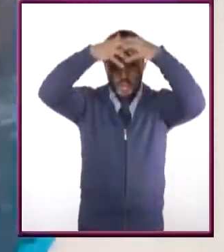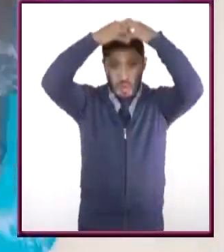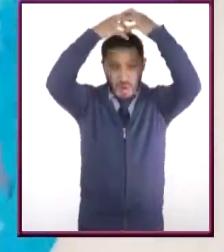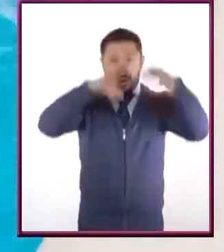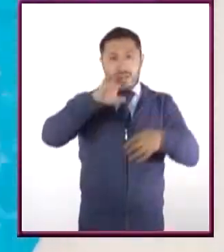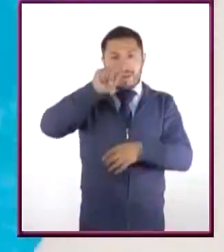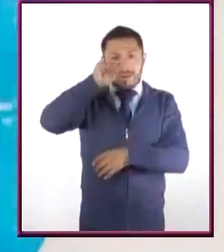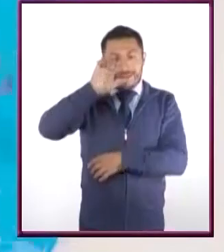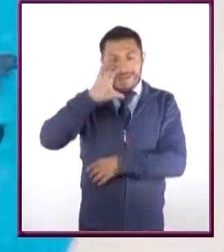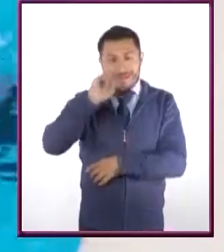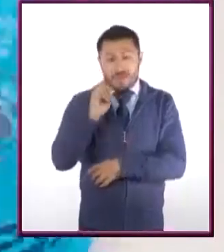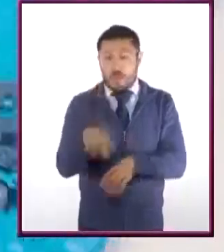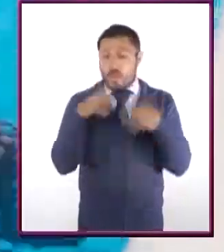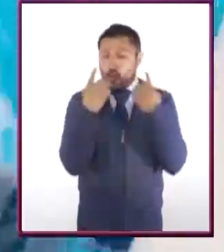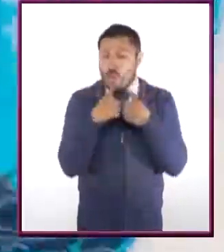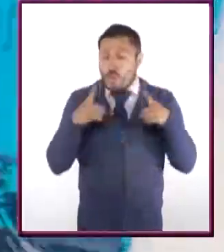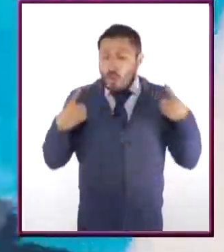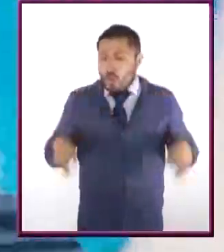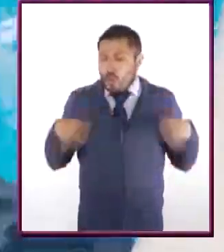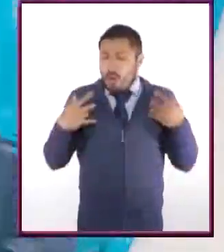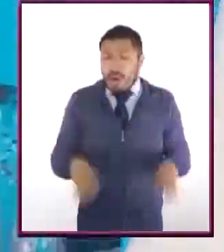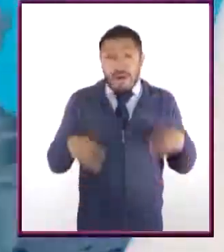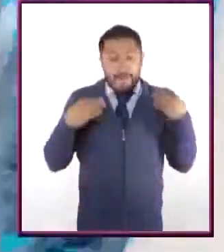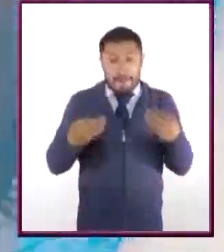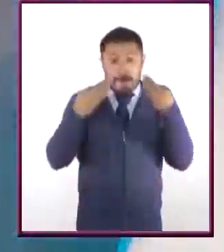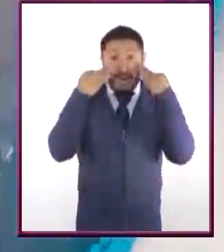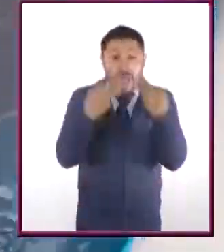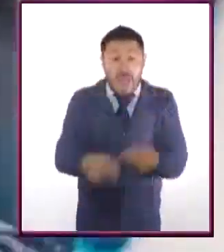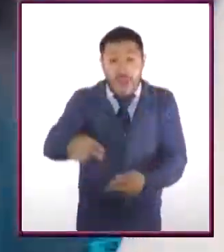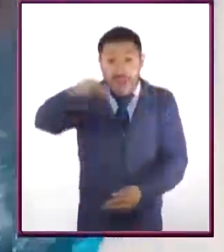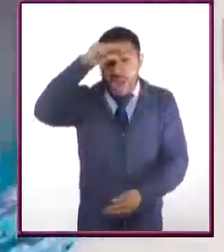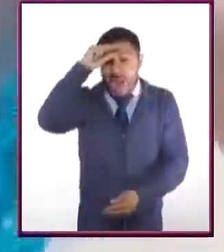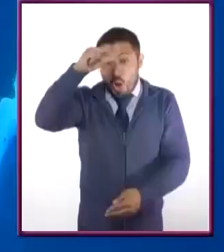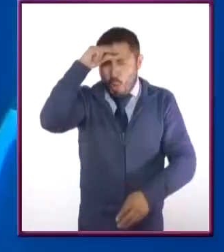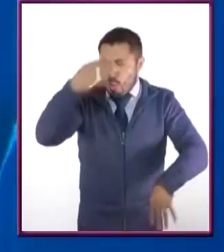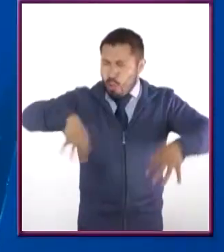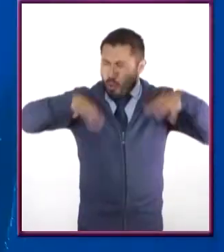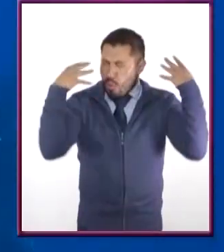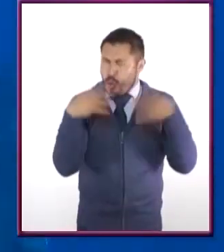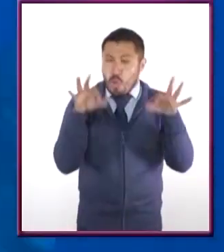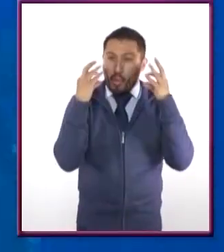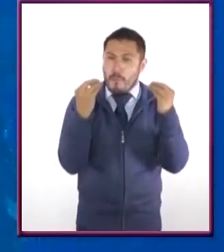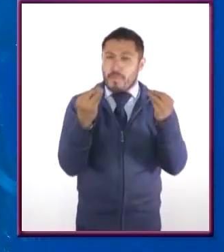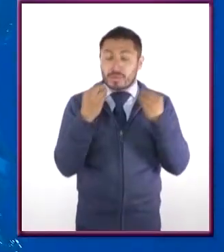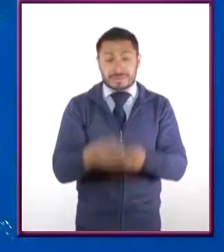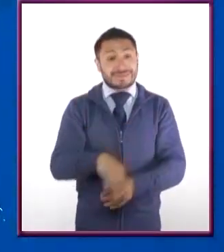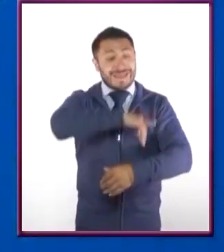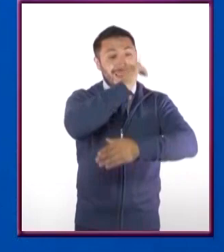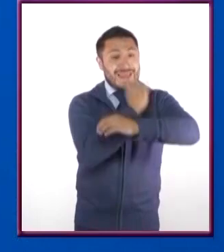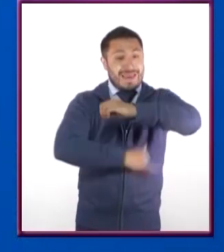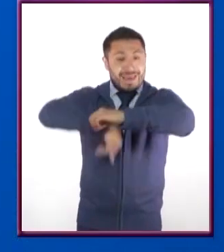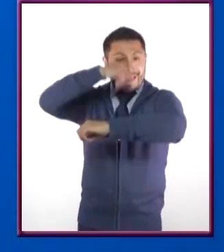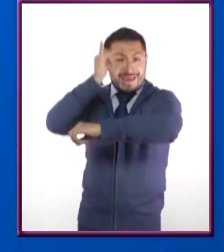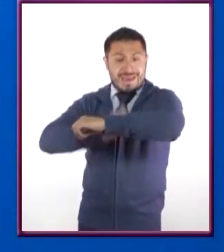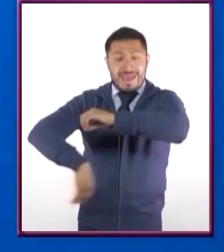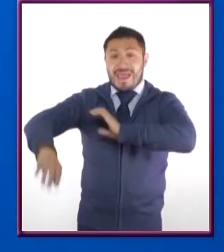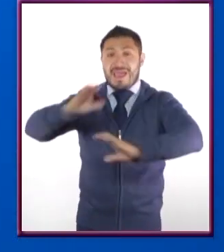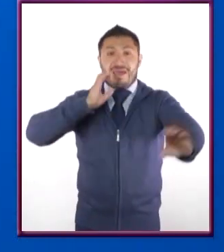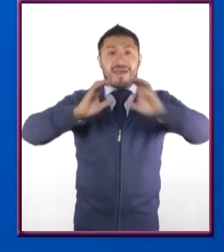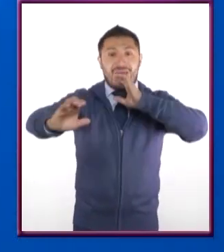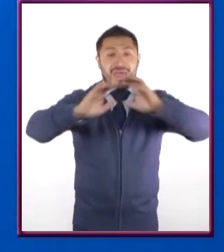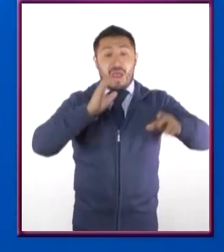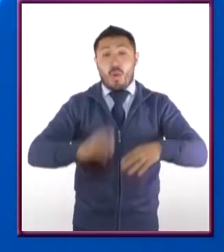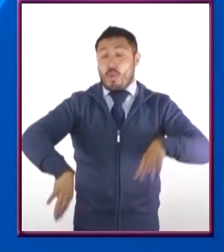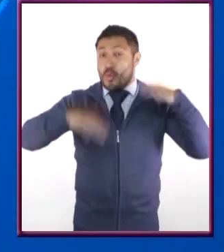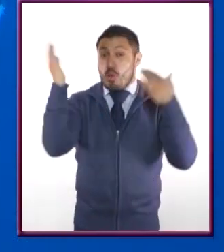muy desarrollado y han demostrado ser muy inteligentes. Las ballenas tienen unas capacidades de comunicación